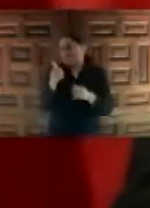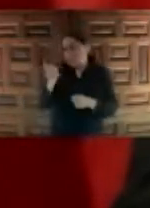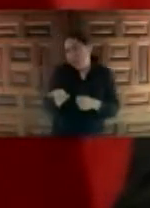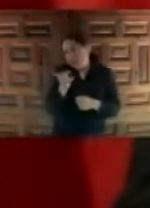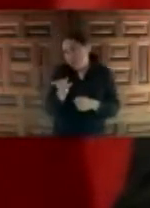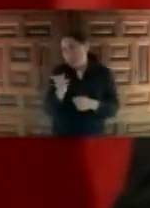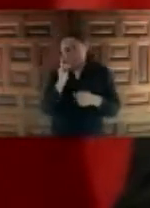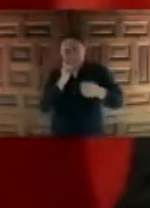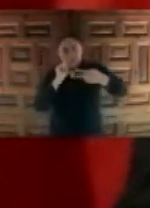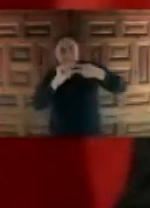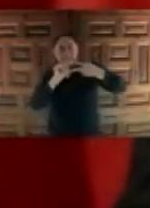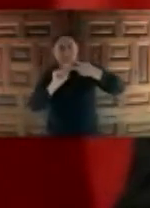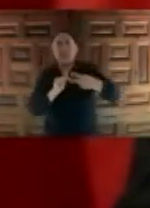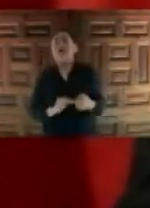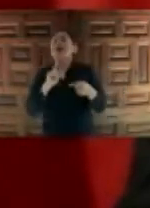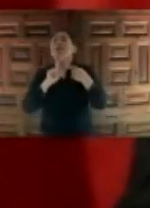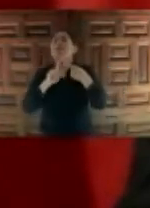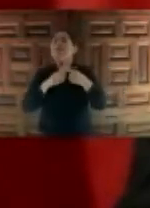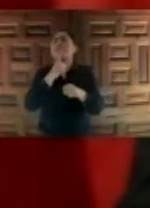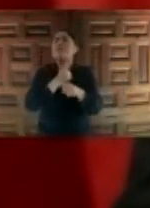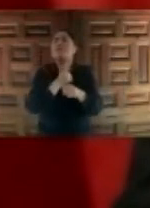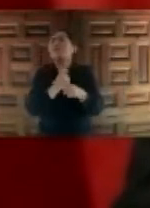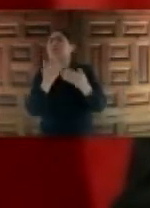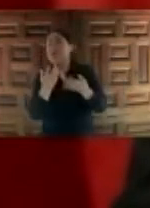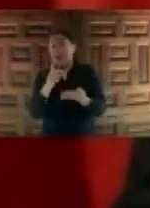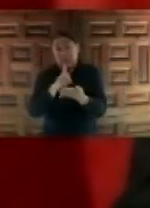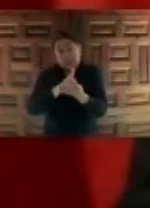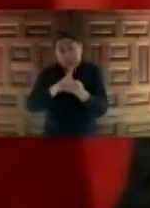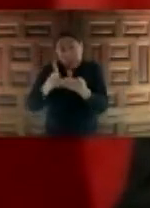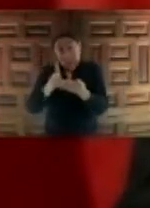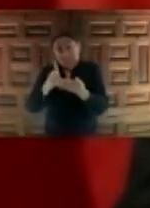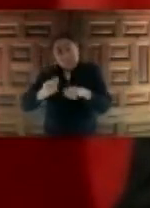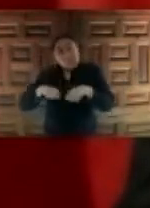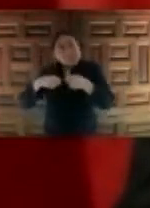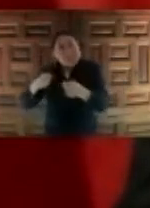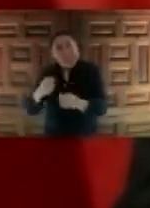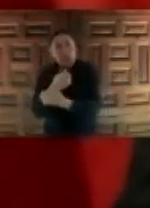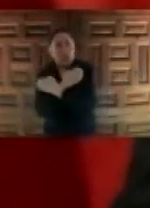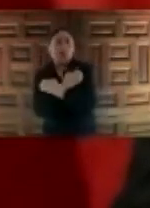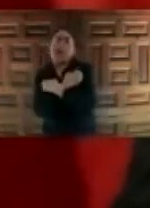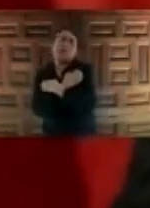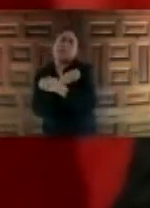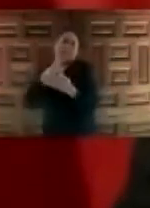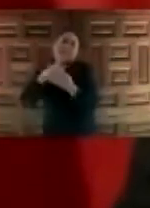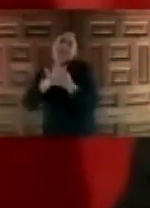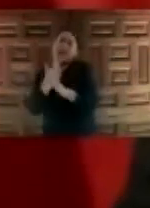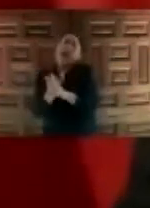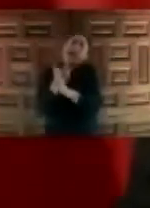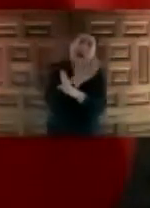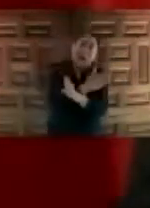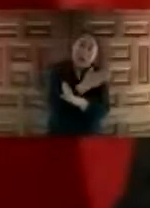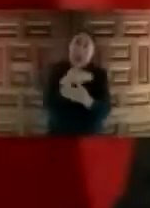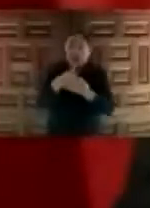en dos puntos. El primero es que el derecho humano a la educación existía desde antes de la Ley General de Educación Superior que tenemos